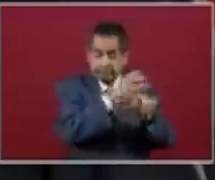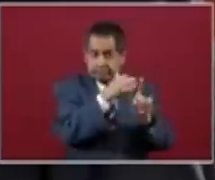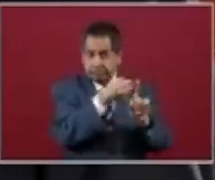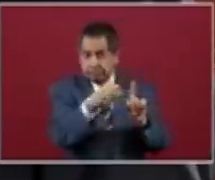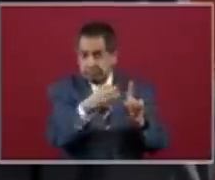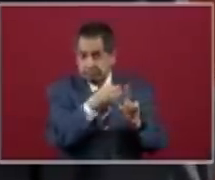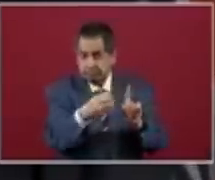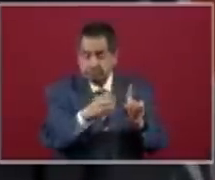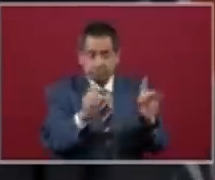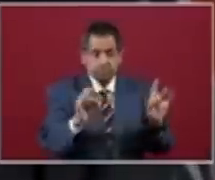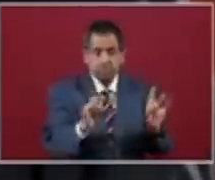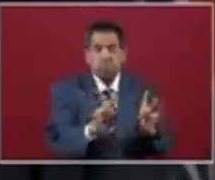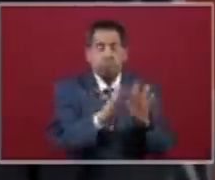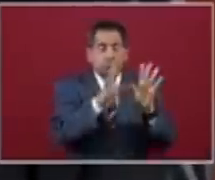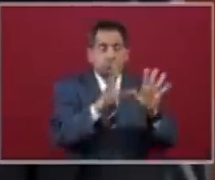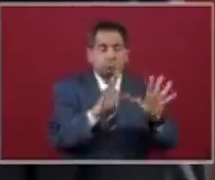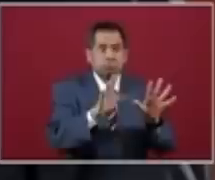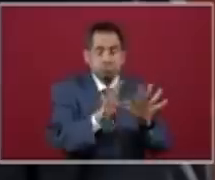manera espontánea,